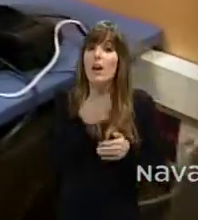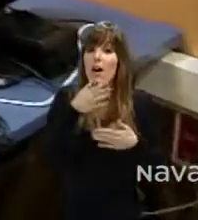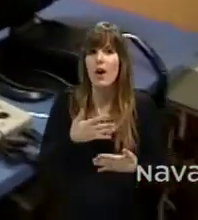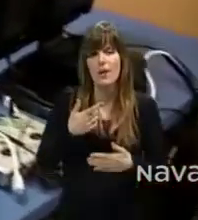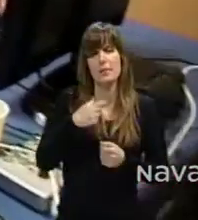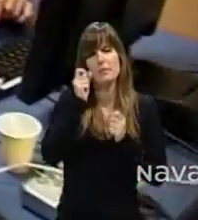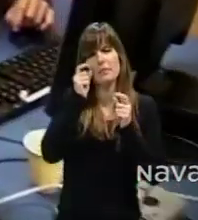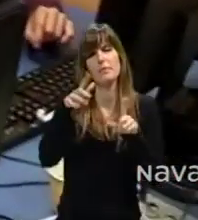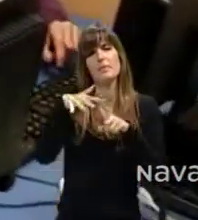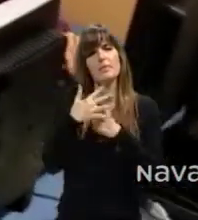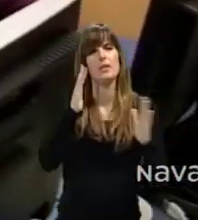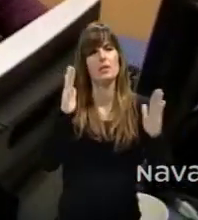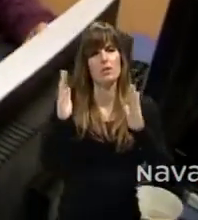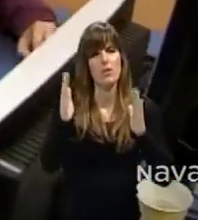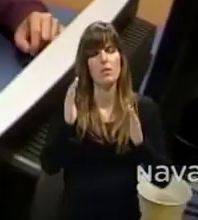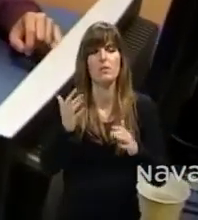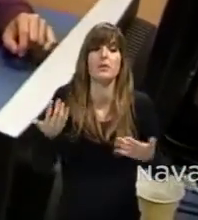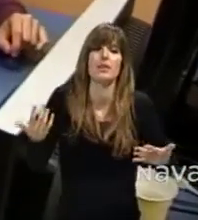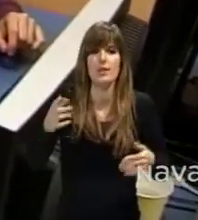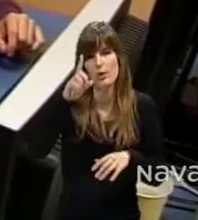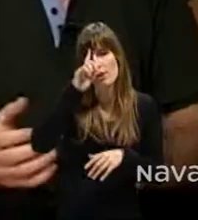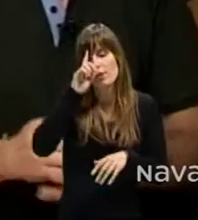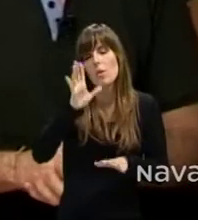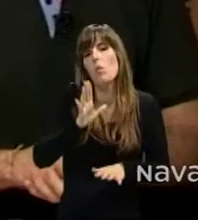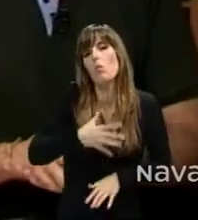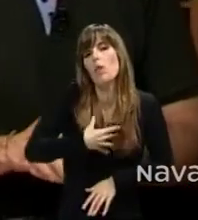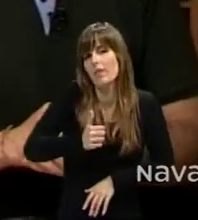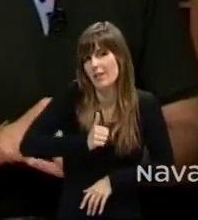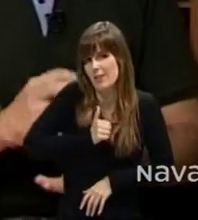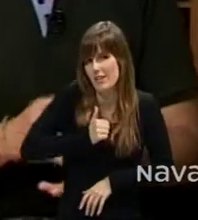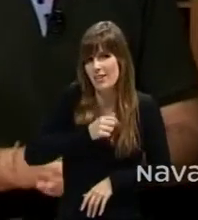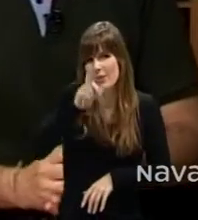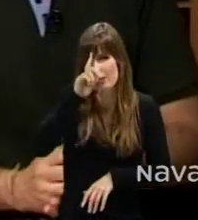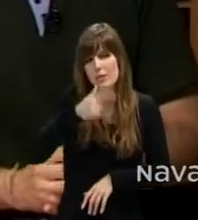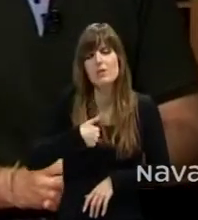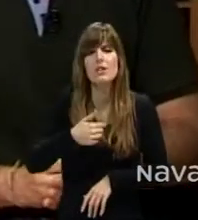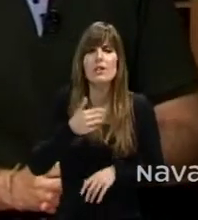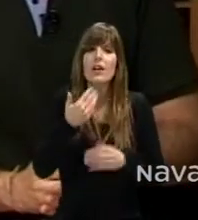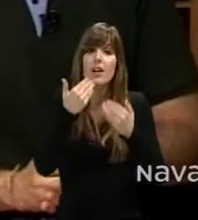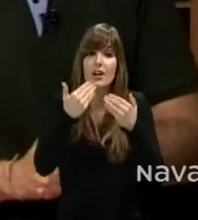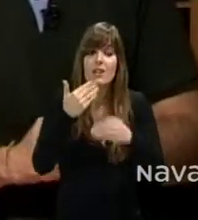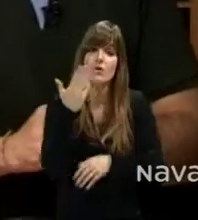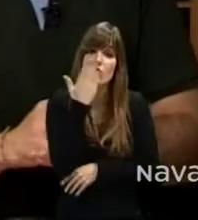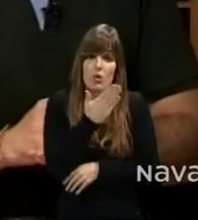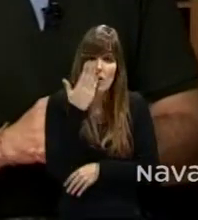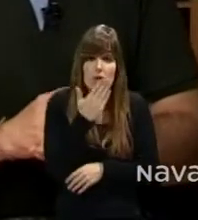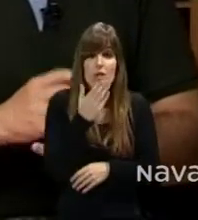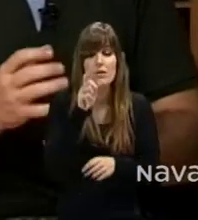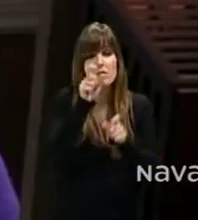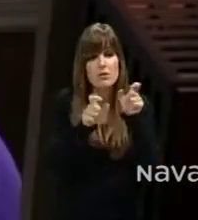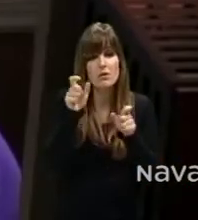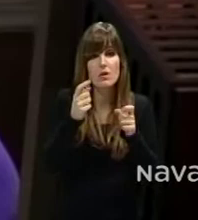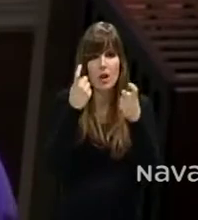que, no sé hasta qué punto habrá casualidades o no, pero estamos conociendo a través de la escuela a